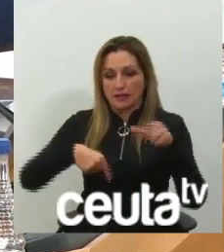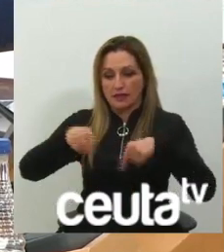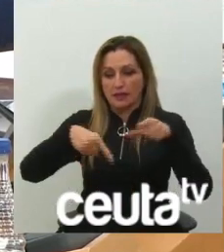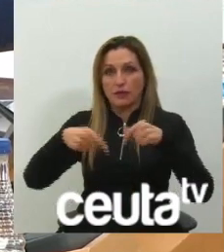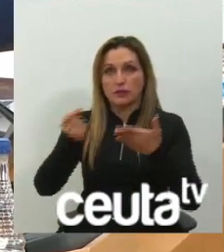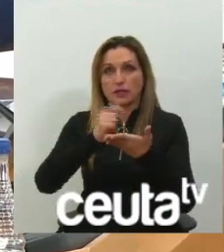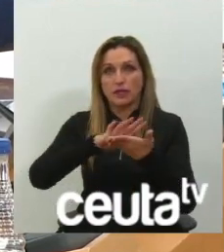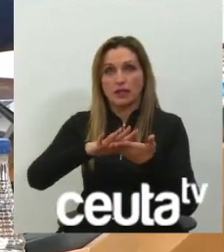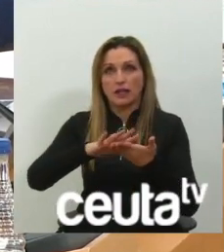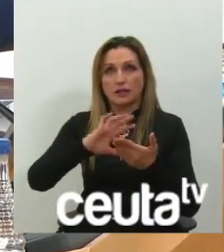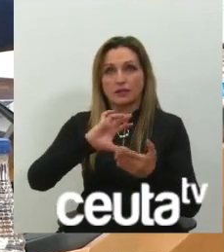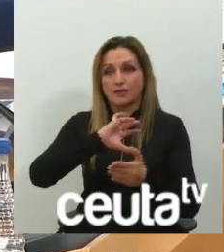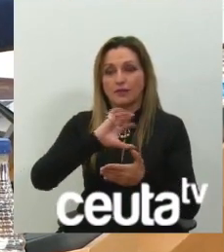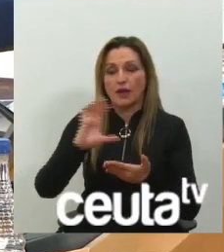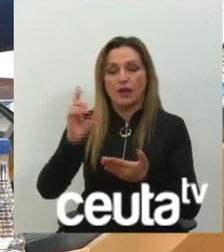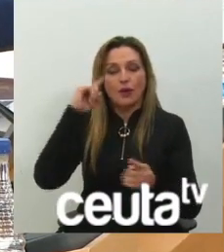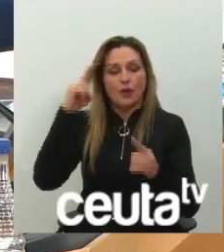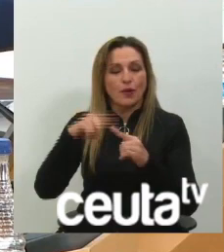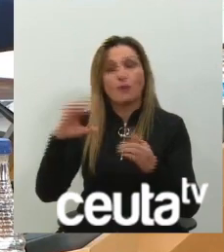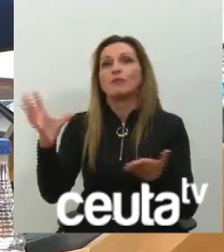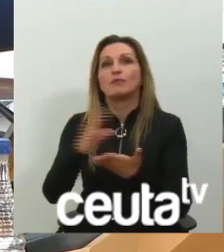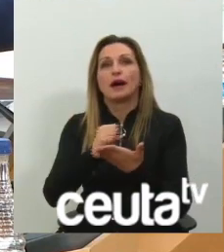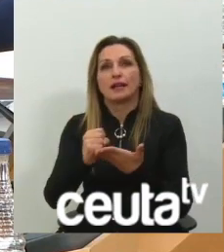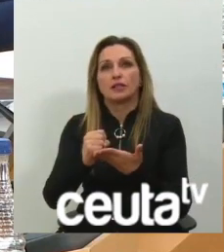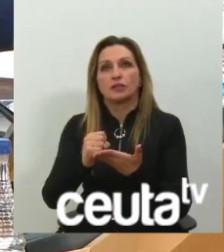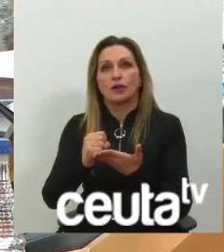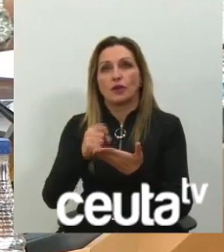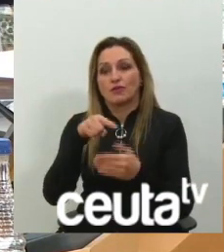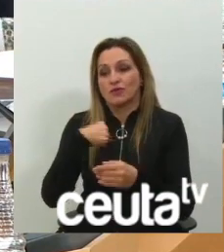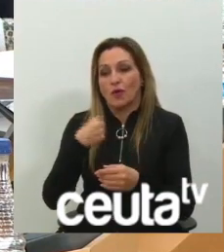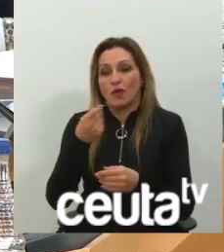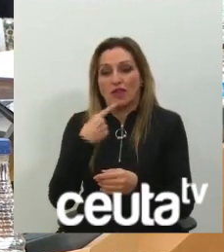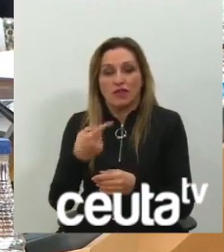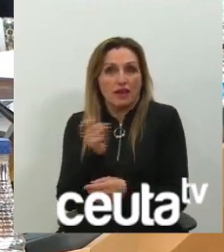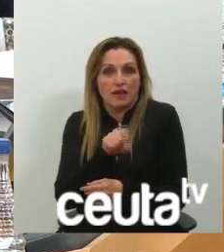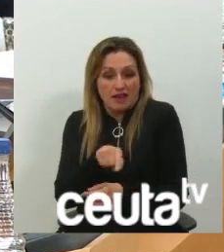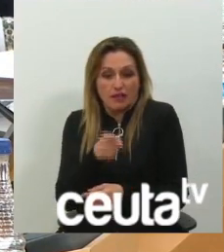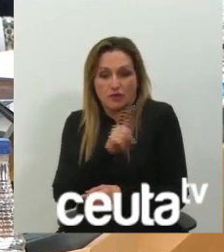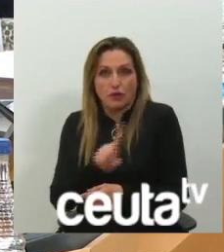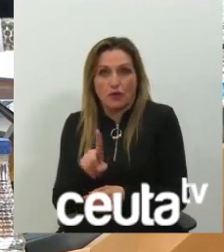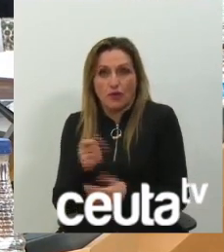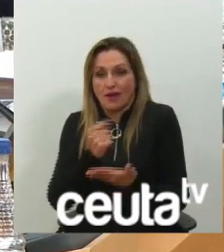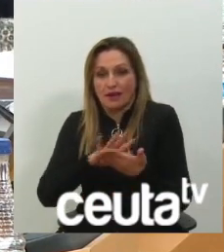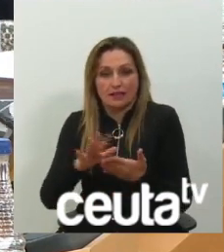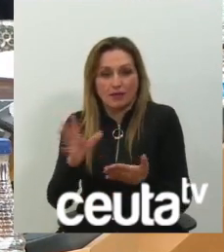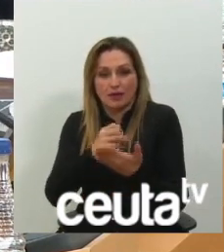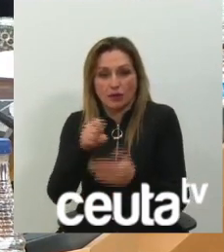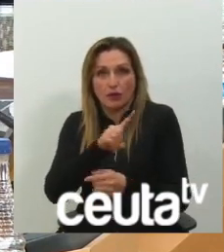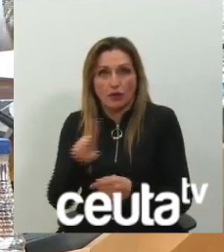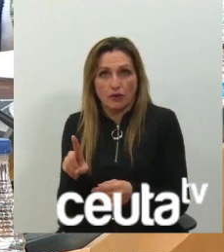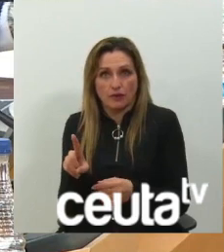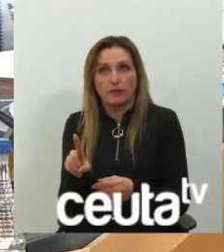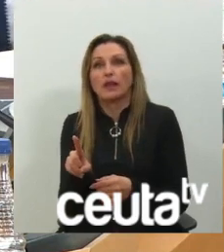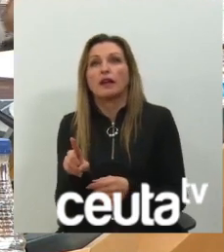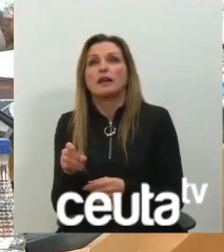todos ahora que ustedes hayan entendido que ustedes quieran tergiversar el discurso pues bueno pero el billete gratis para todos no se ha dicho en ningún momento luego